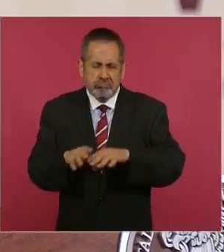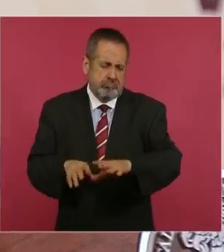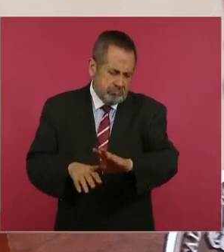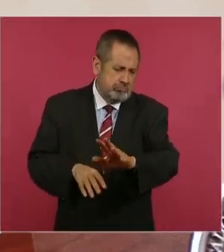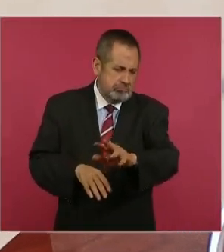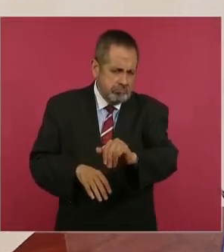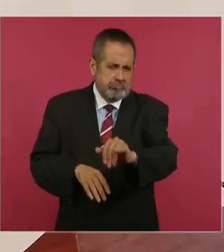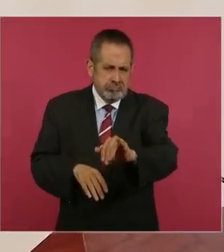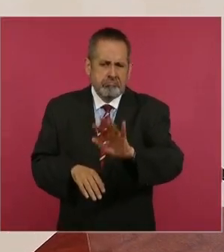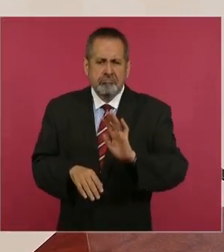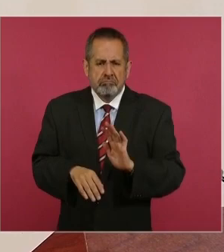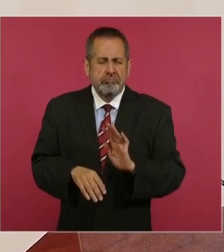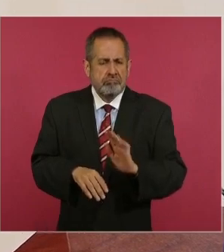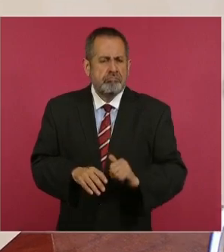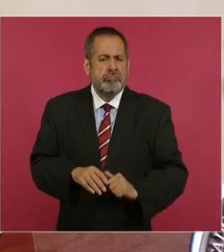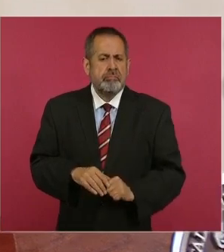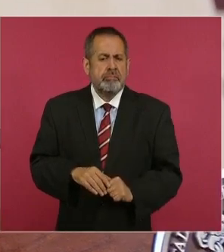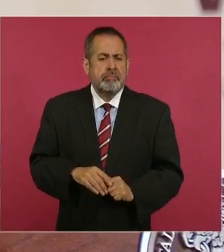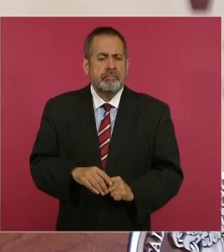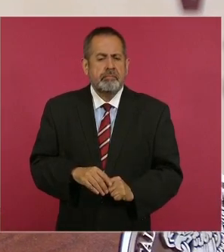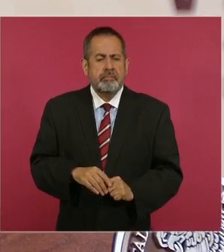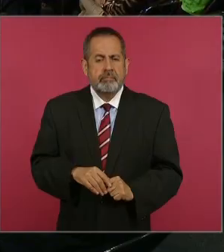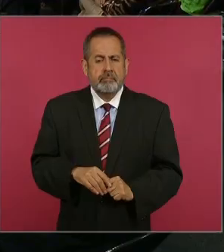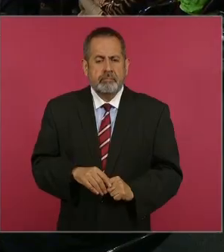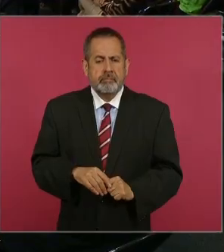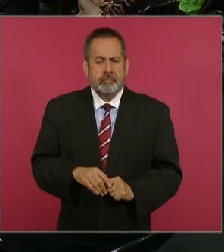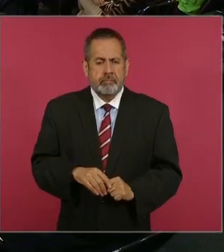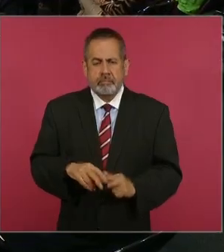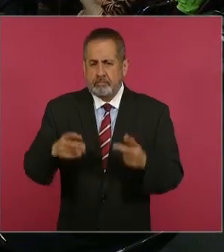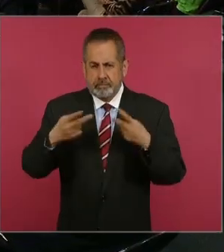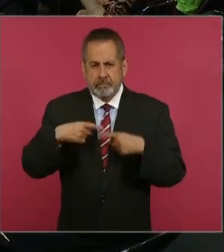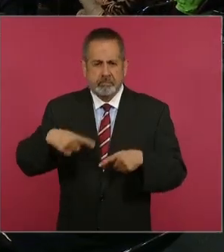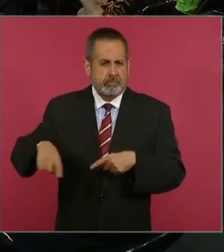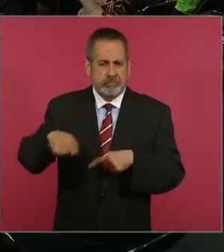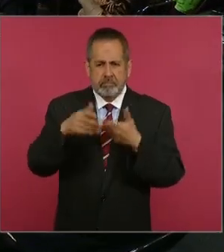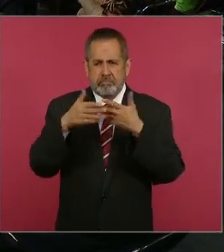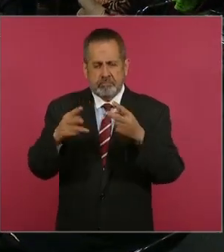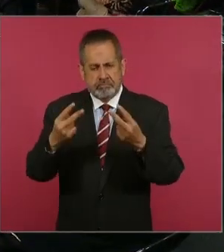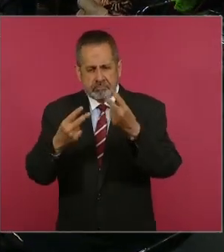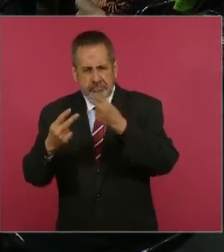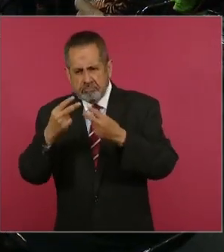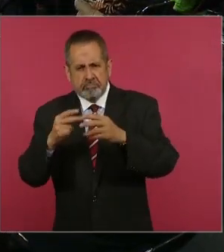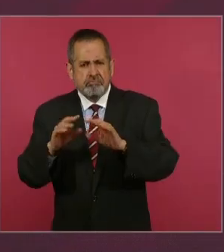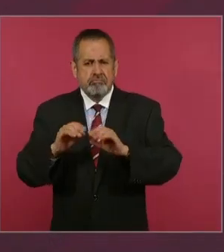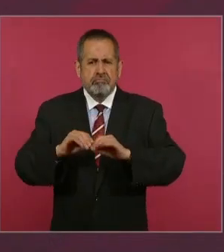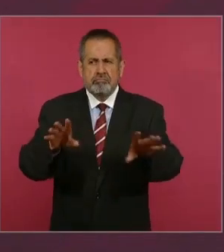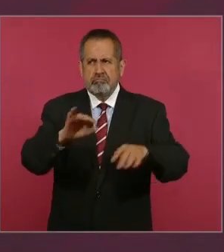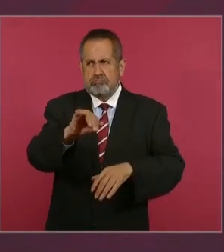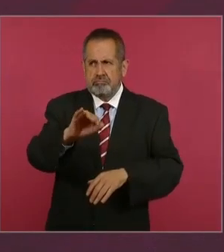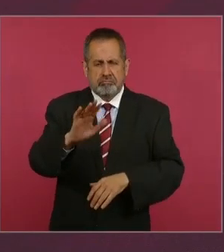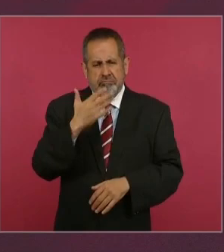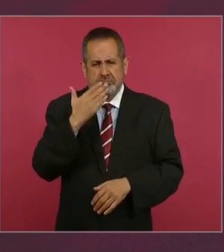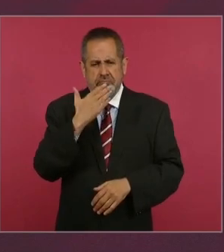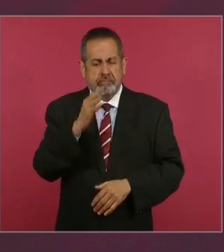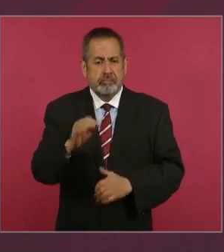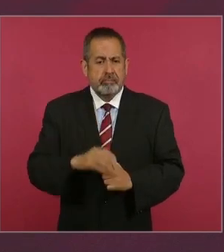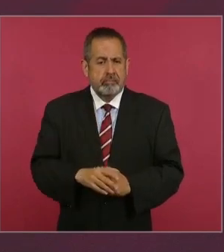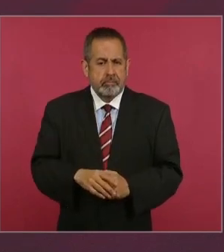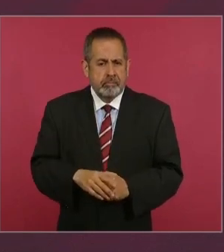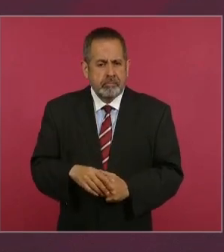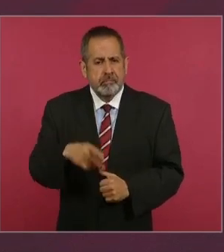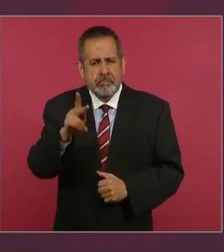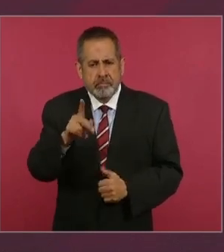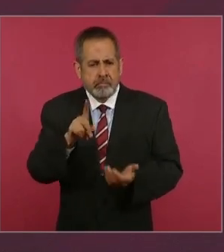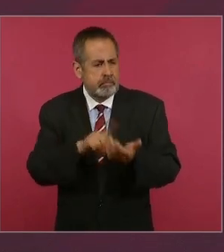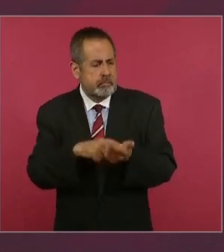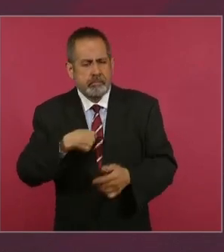periodistas somos este personajes de la vida pública pero que tiene que ver